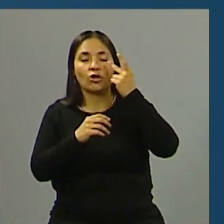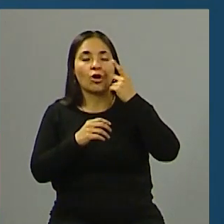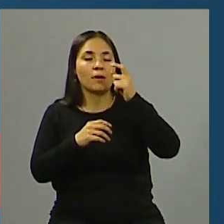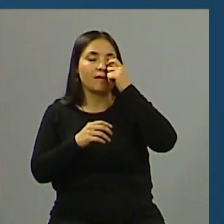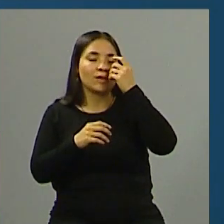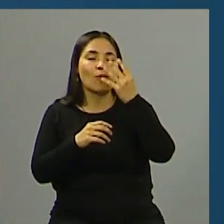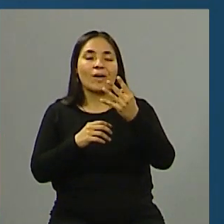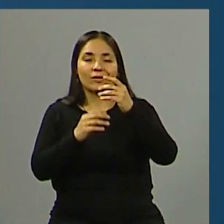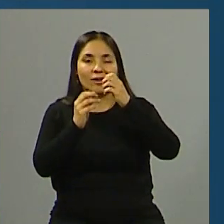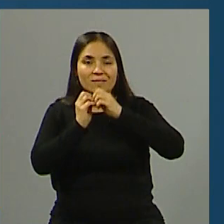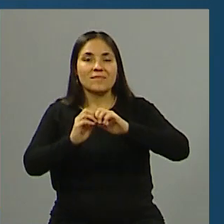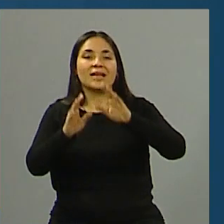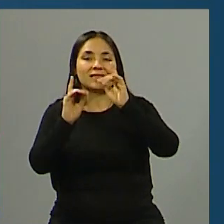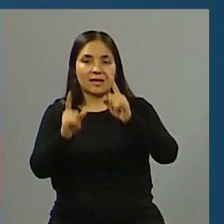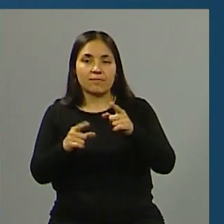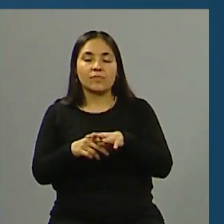generación de empleo? ¿Qué nos puede decir?